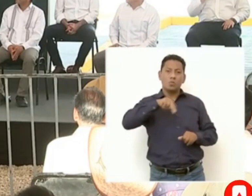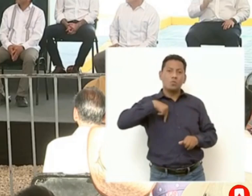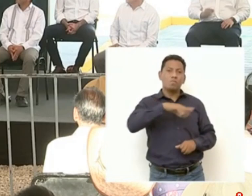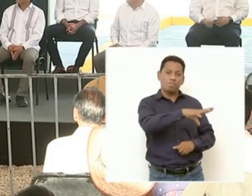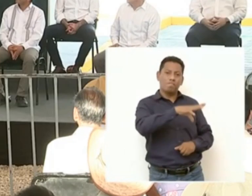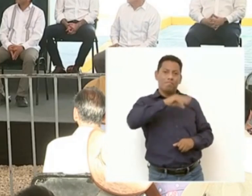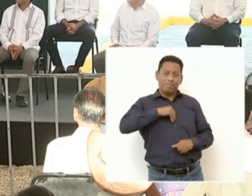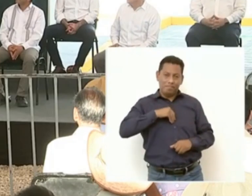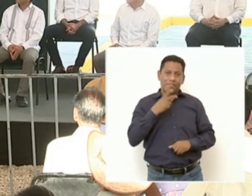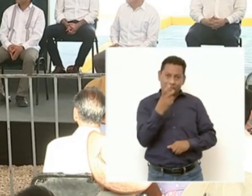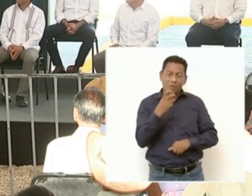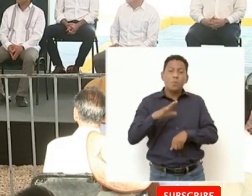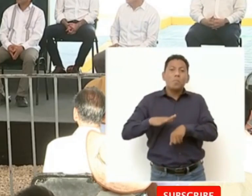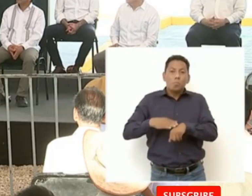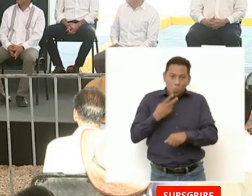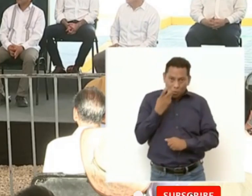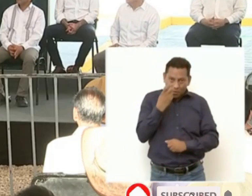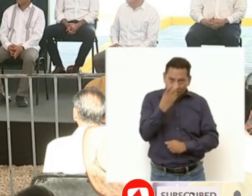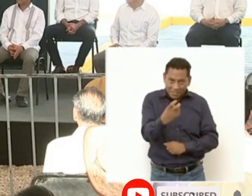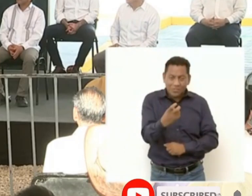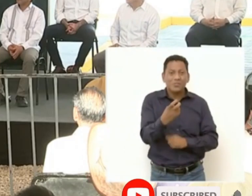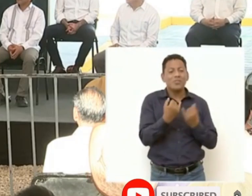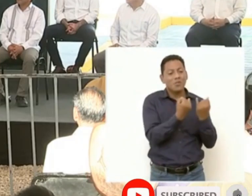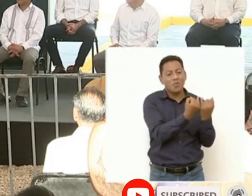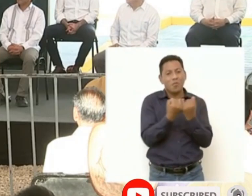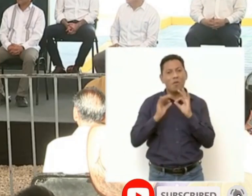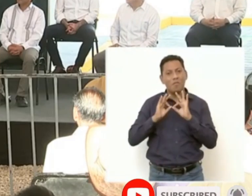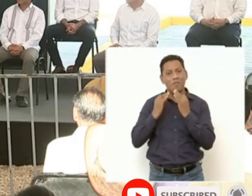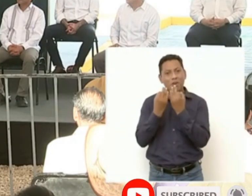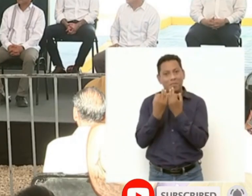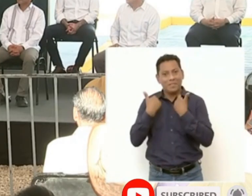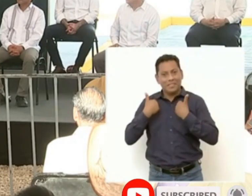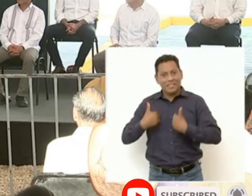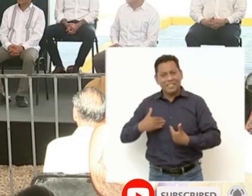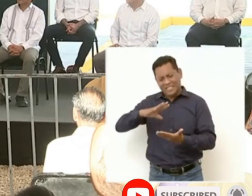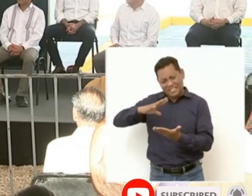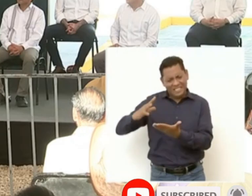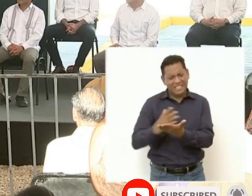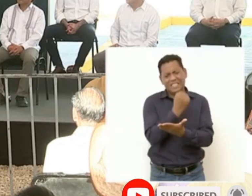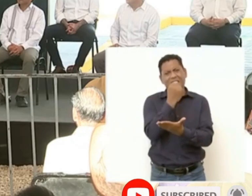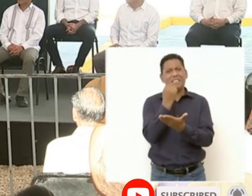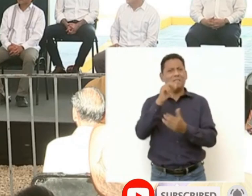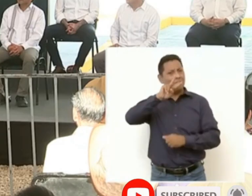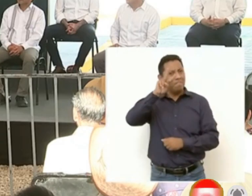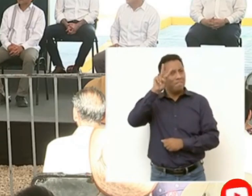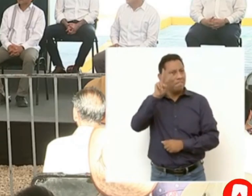y por eso se logró este triunfo. Mucha gente